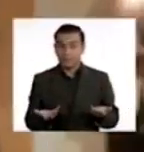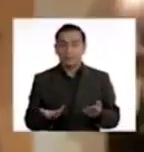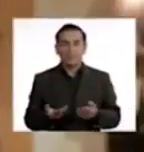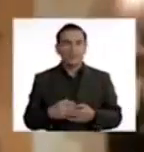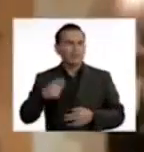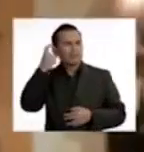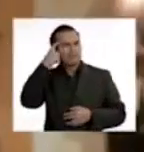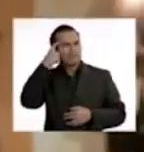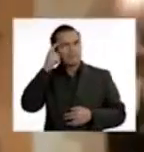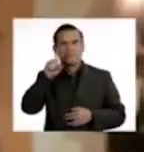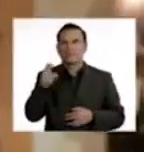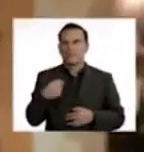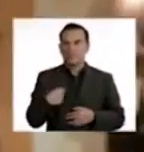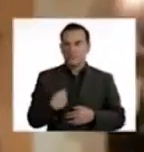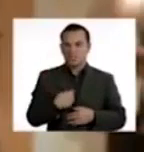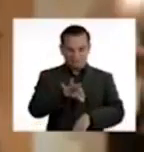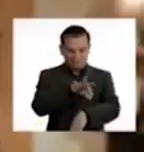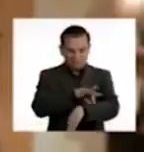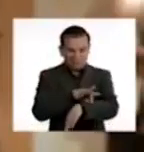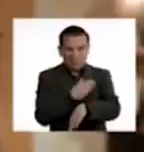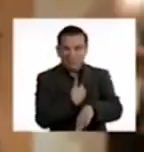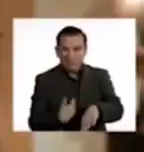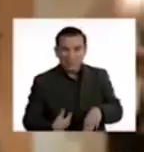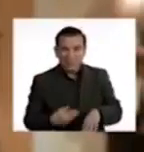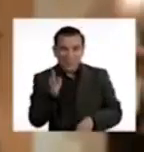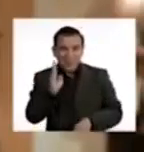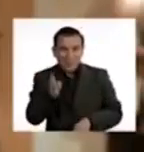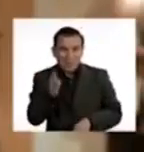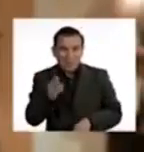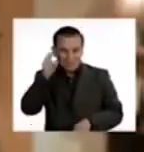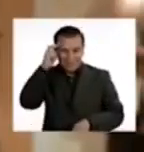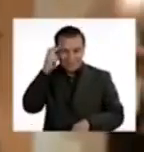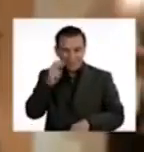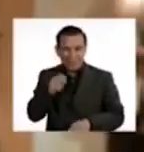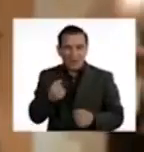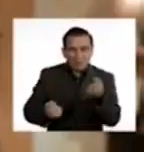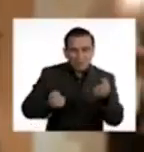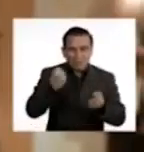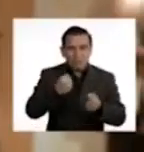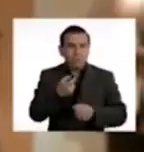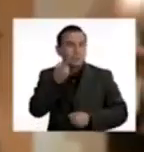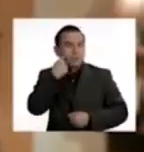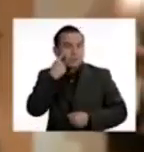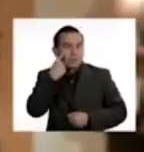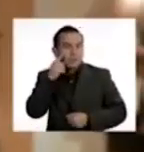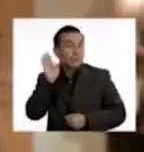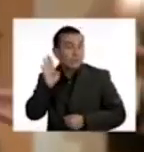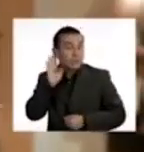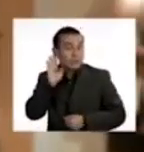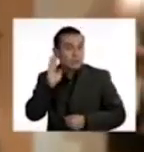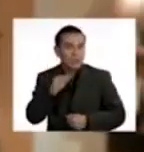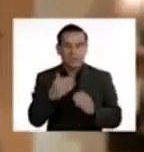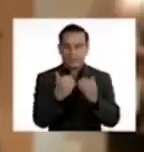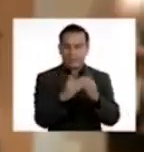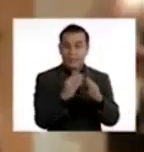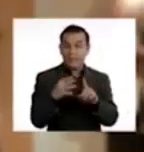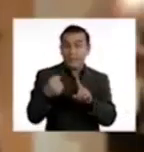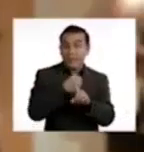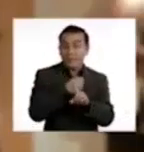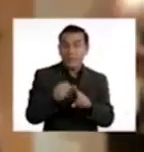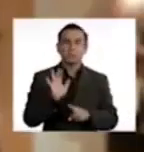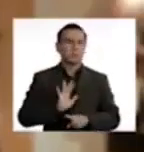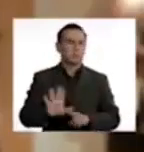y se estarán preguntando qué sabe el presidente de andar en bus el andén una caravana con seguridad sabiendo que si bien puede ser víctima de otro tipo de violencia